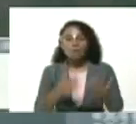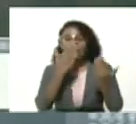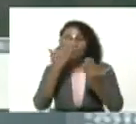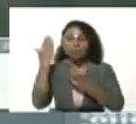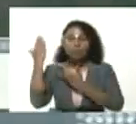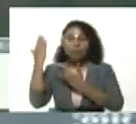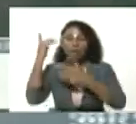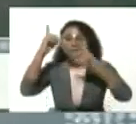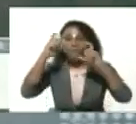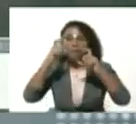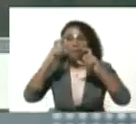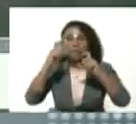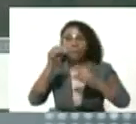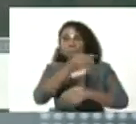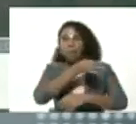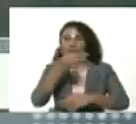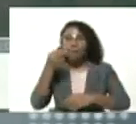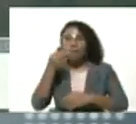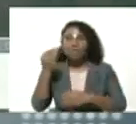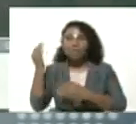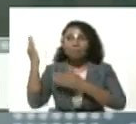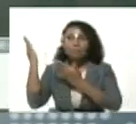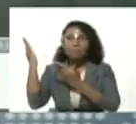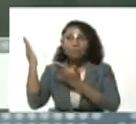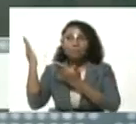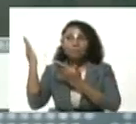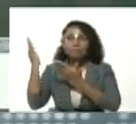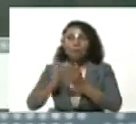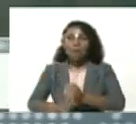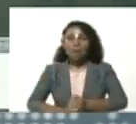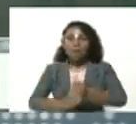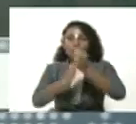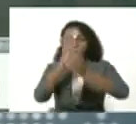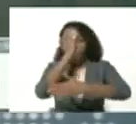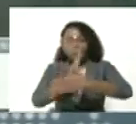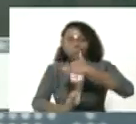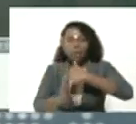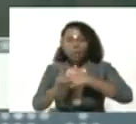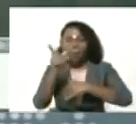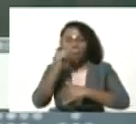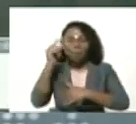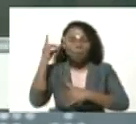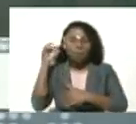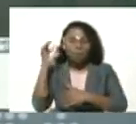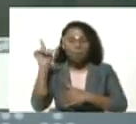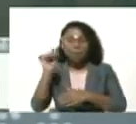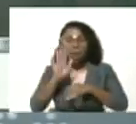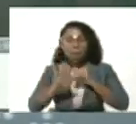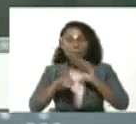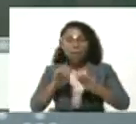fotografía, es una fotografía perfecta. Ahí está el liderazgo humilde de la mujer y del pueblo, de a pie.